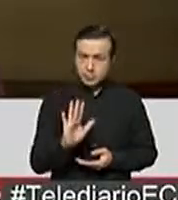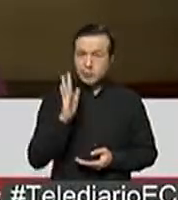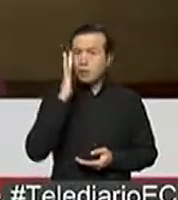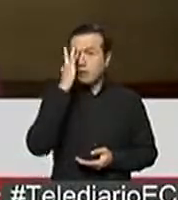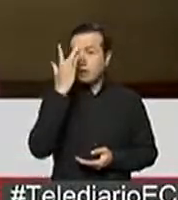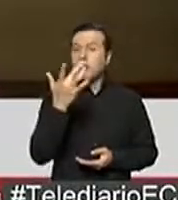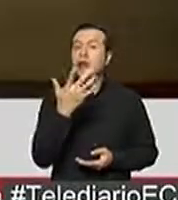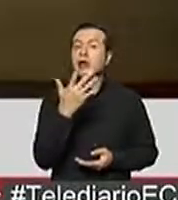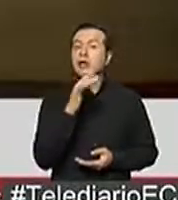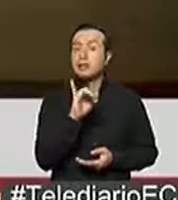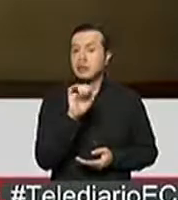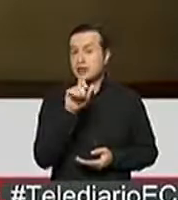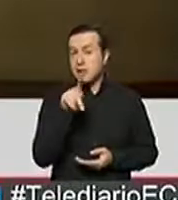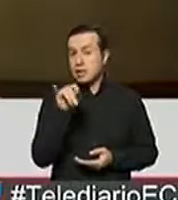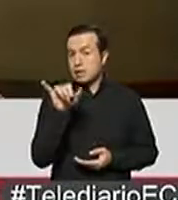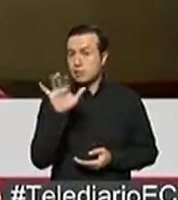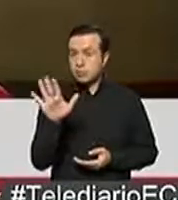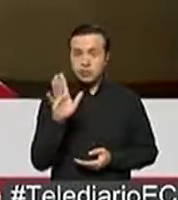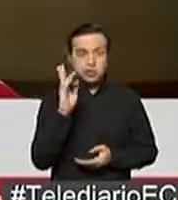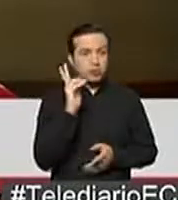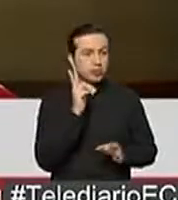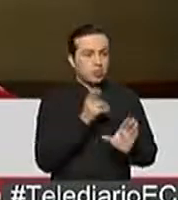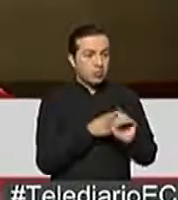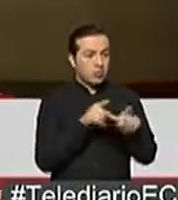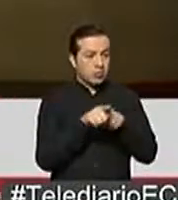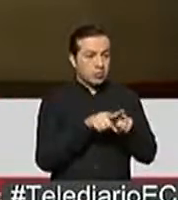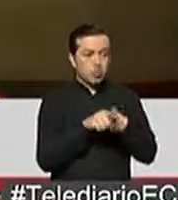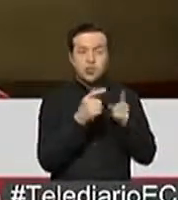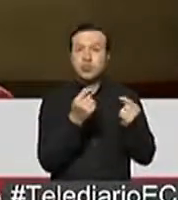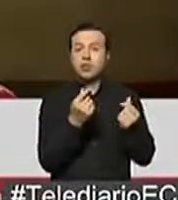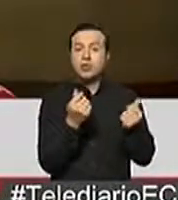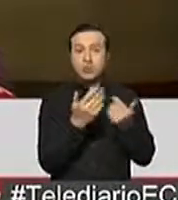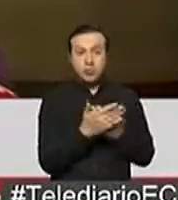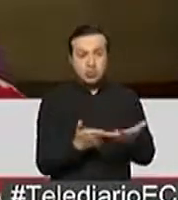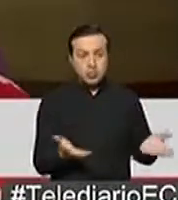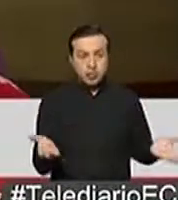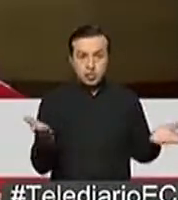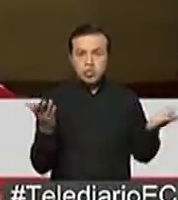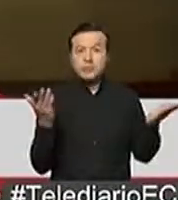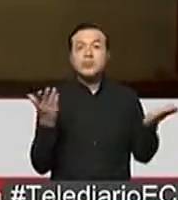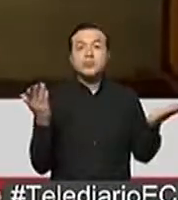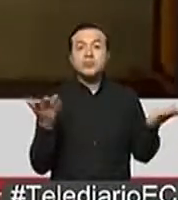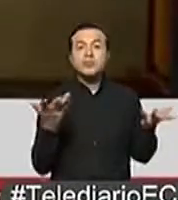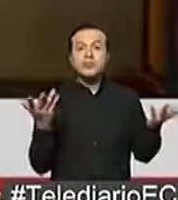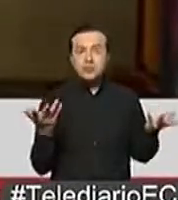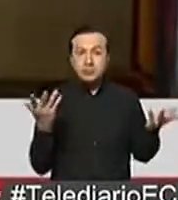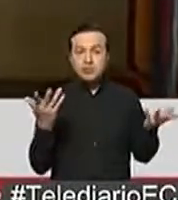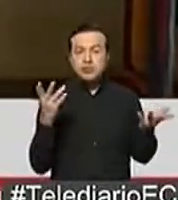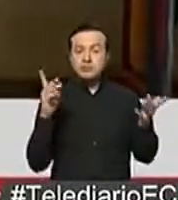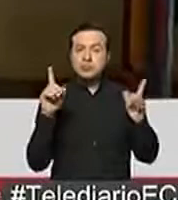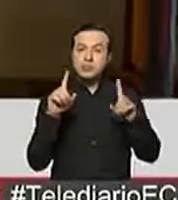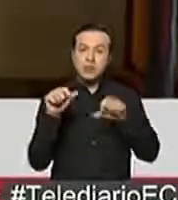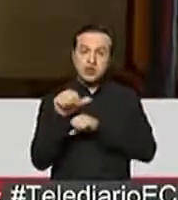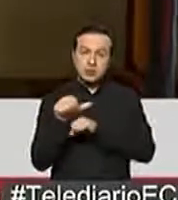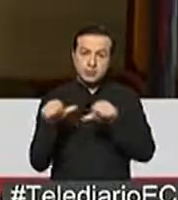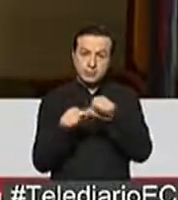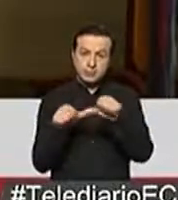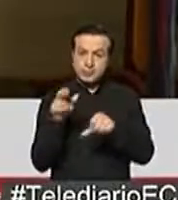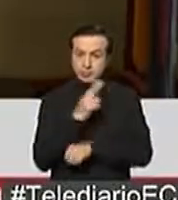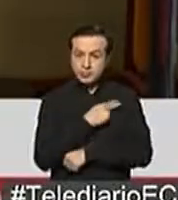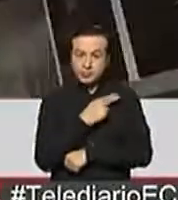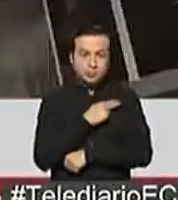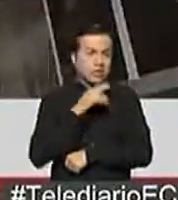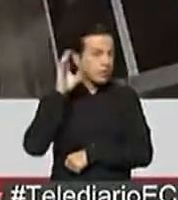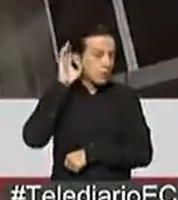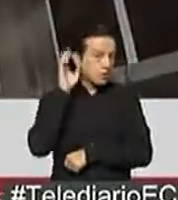licitación pública. Debo decir además que el precio de estos bienes fue hecho a través de una consultoría con la Universidad de